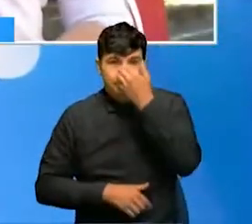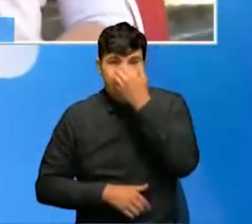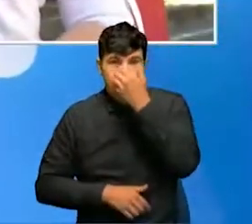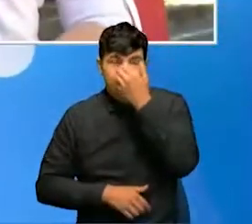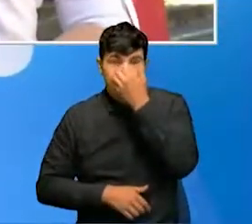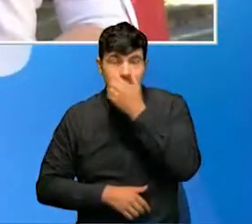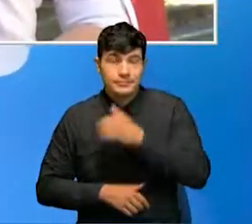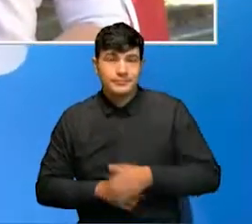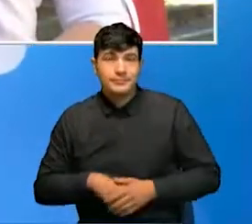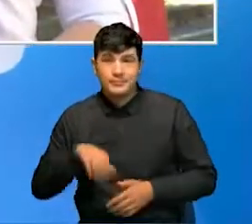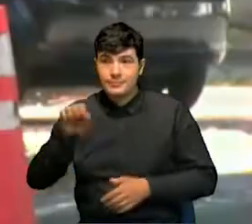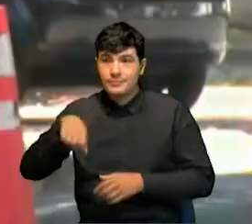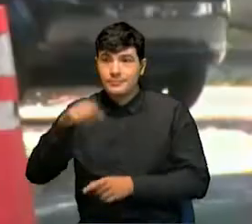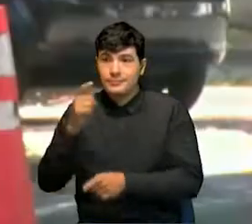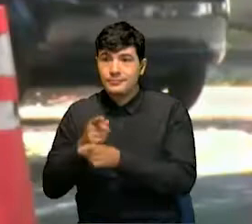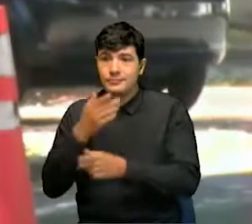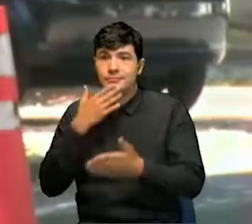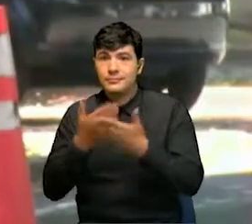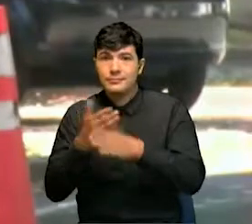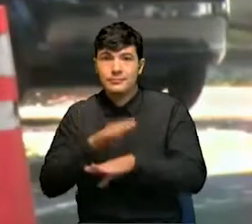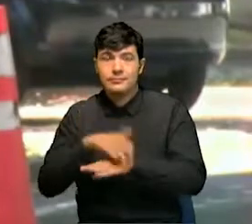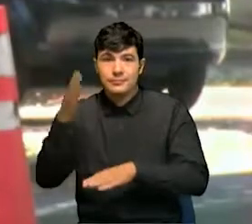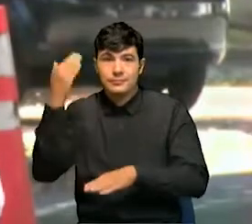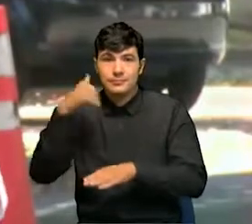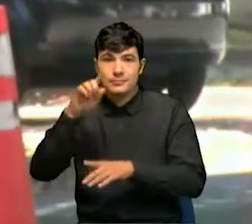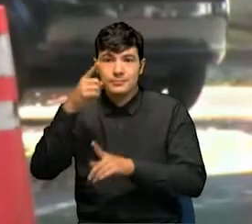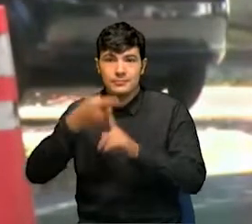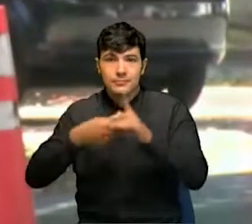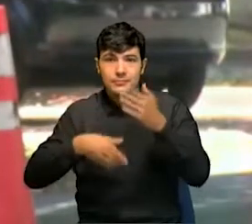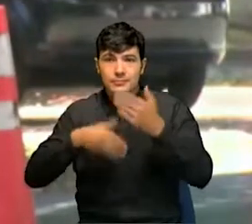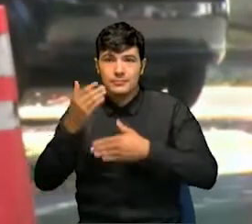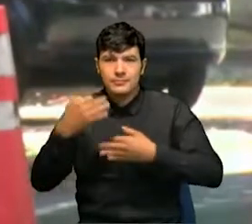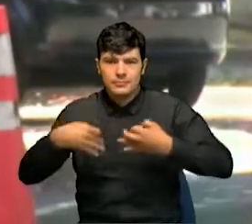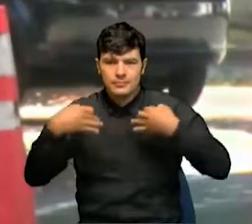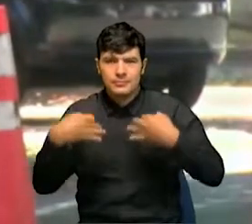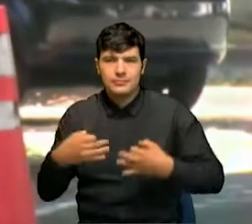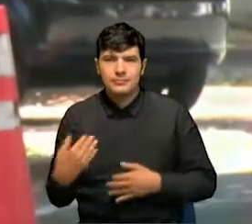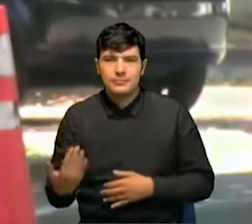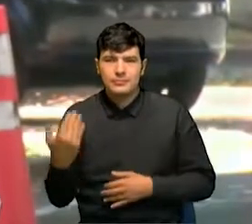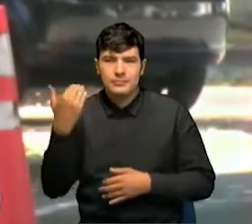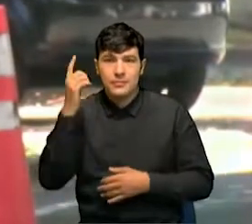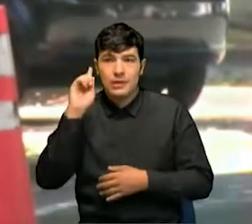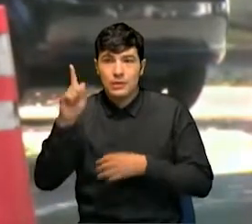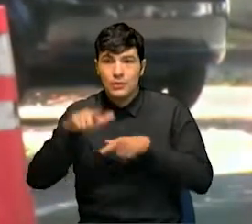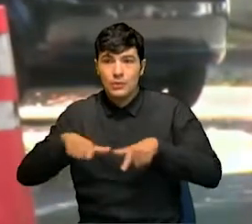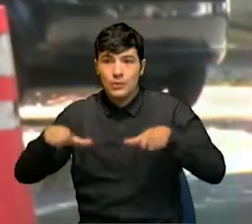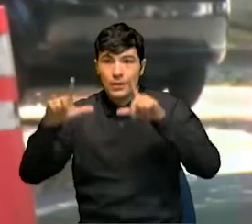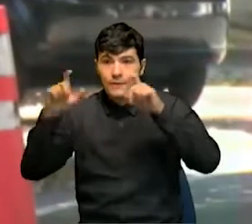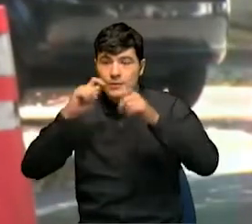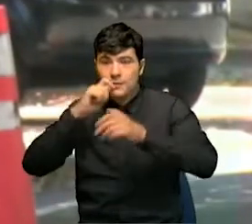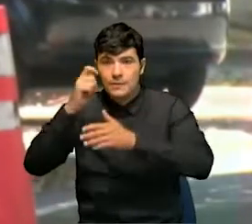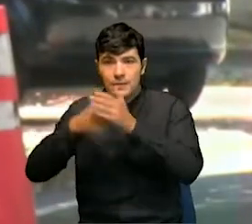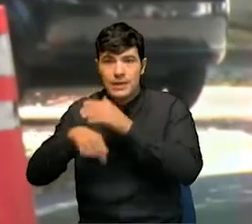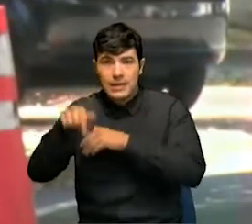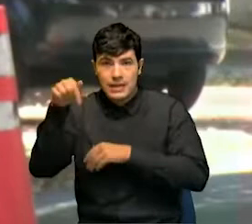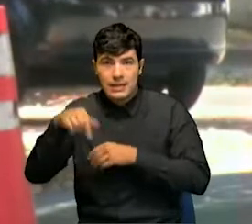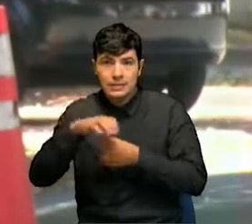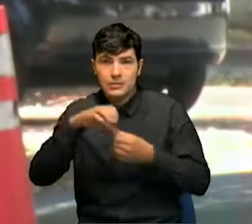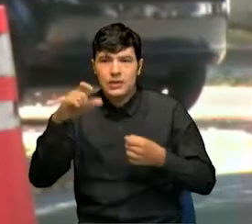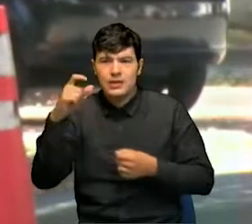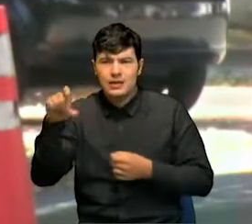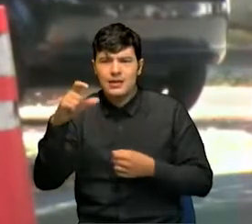así es buenas tardes pues a menos sublimes que haber comenzado a funcionar al menos un punto sancionatorio de la foto detecciones en cúcuta